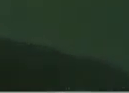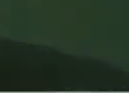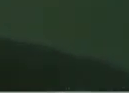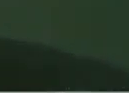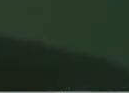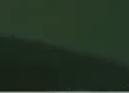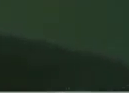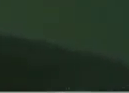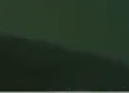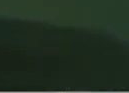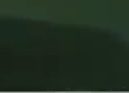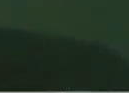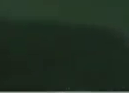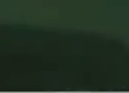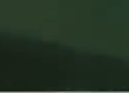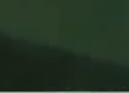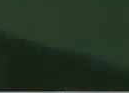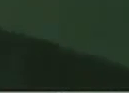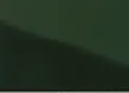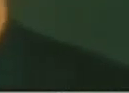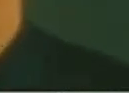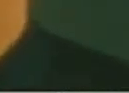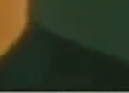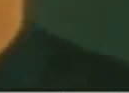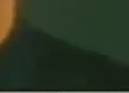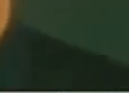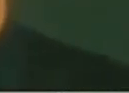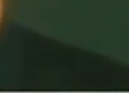esperamos venir a Cuba